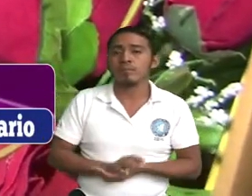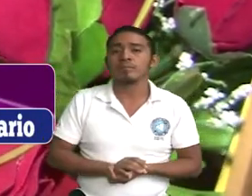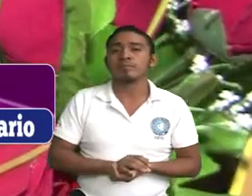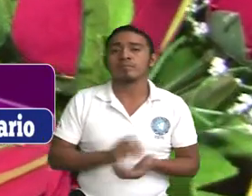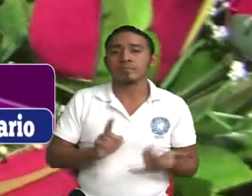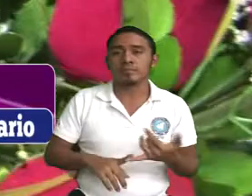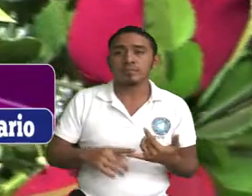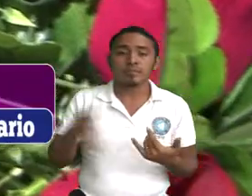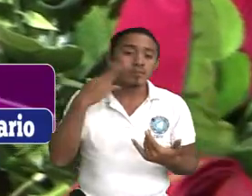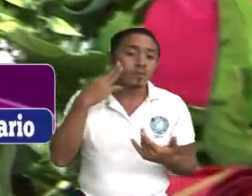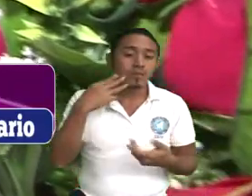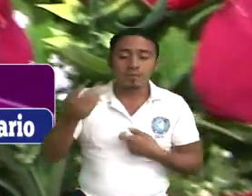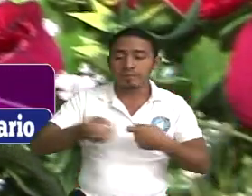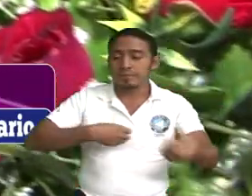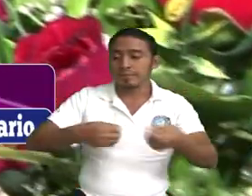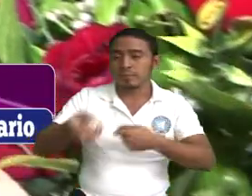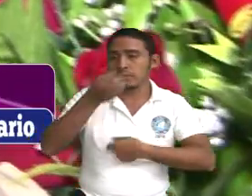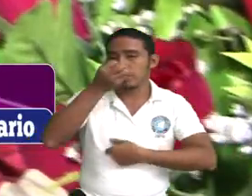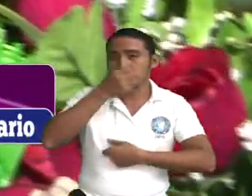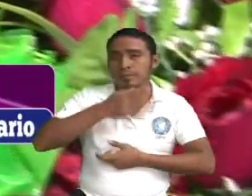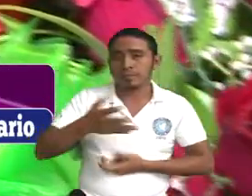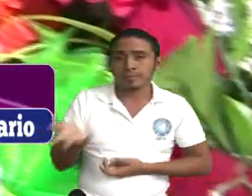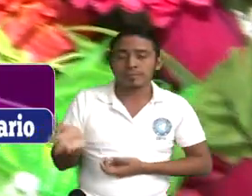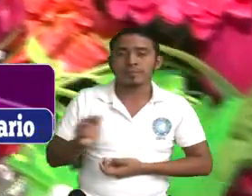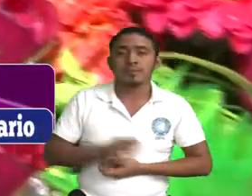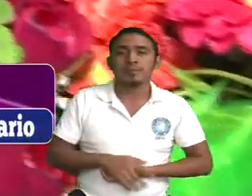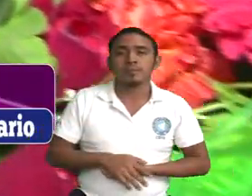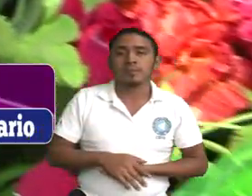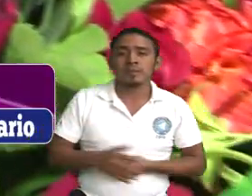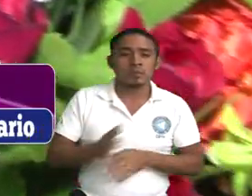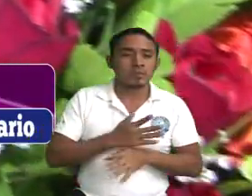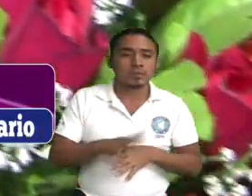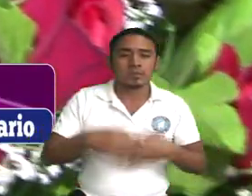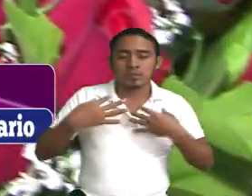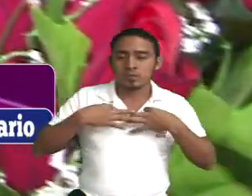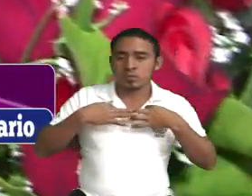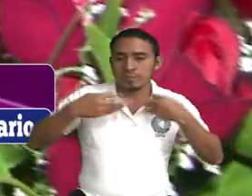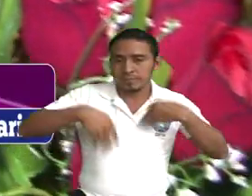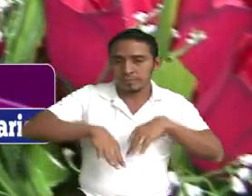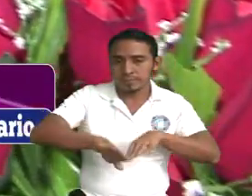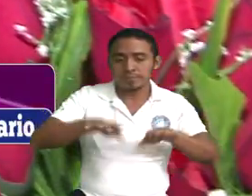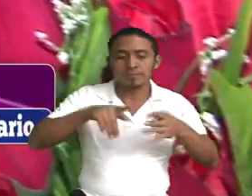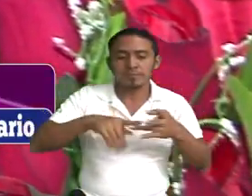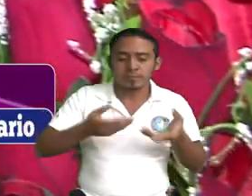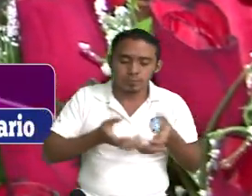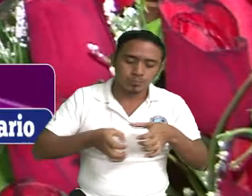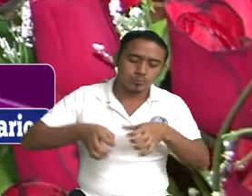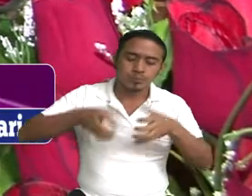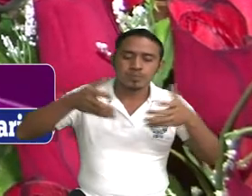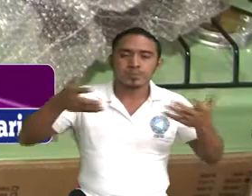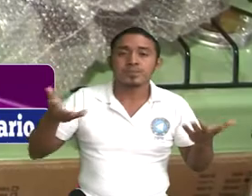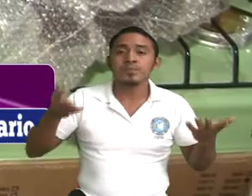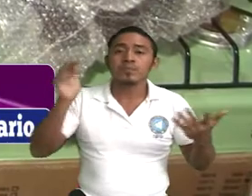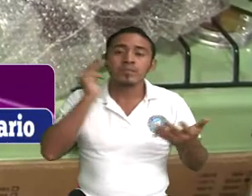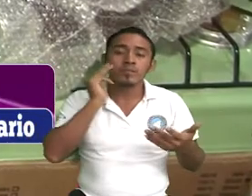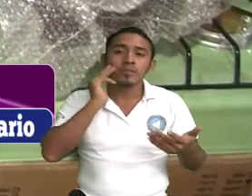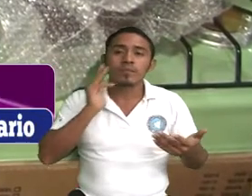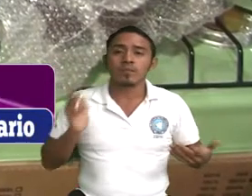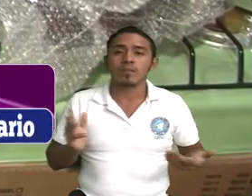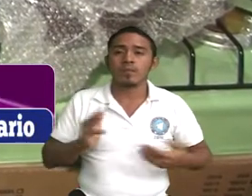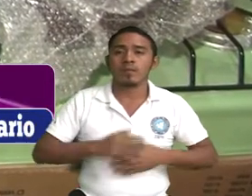de gastronomía, con madres de productos textiles, con madres artesanas, y